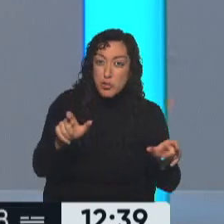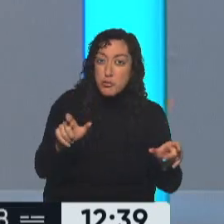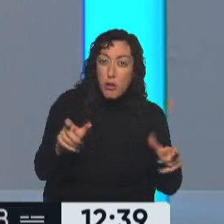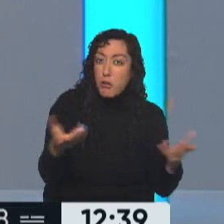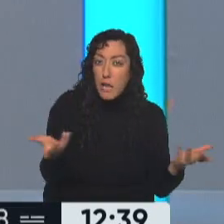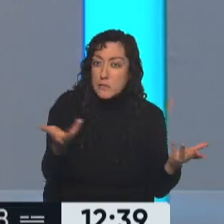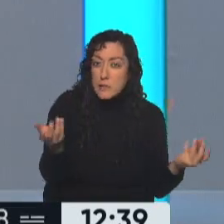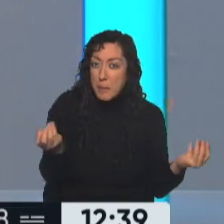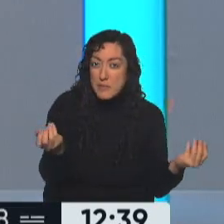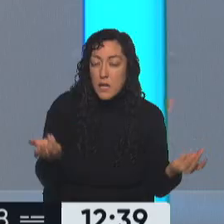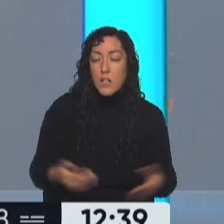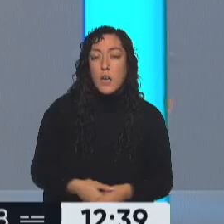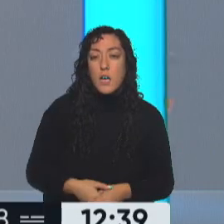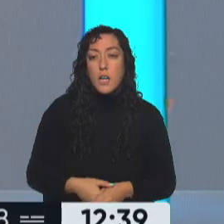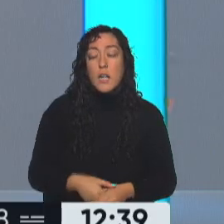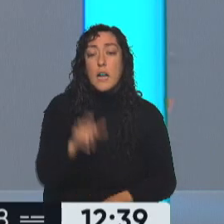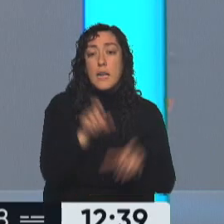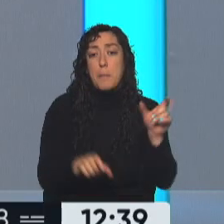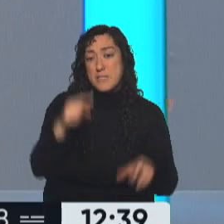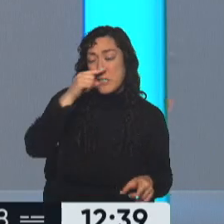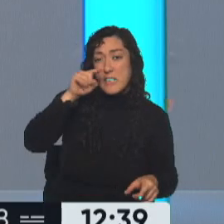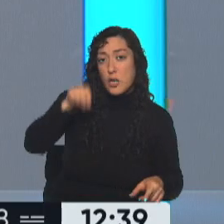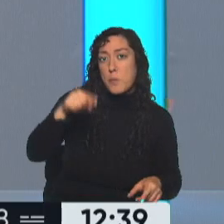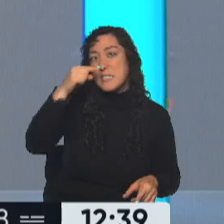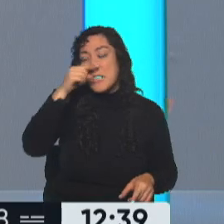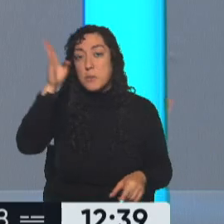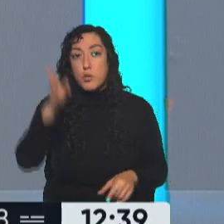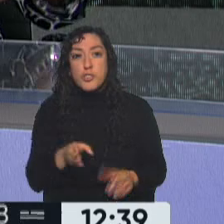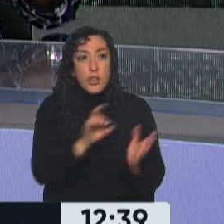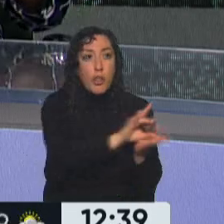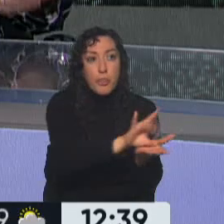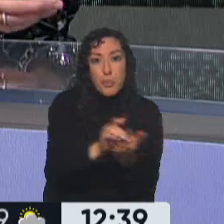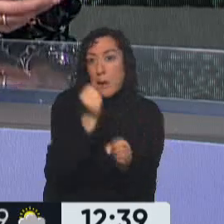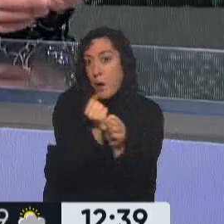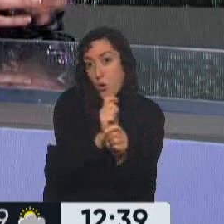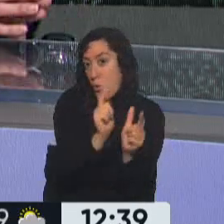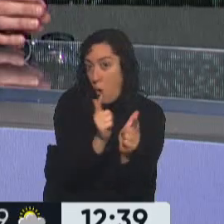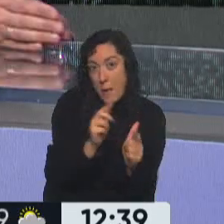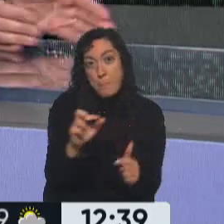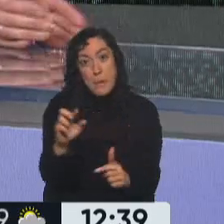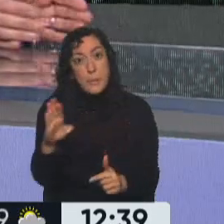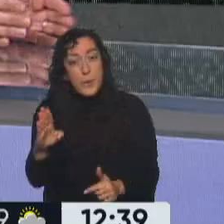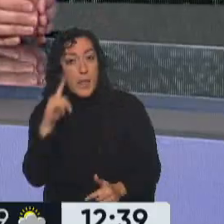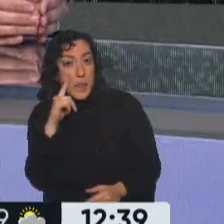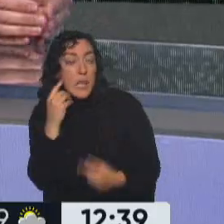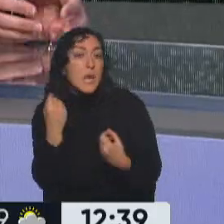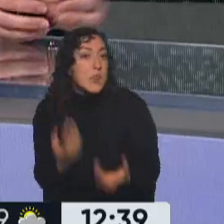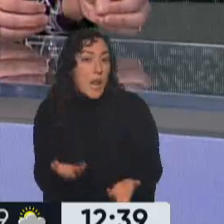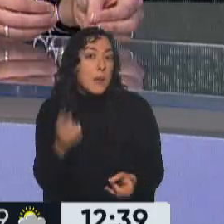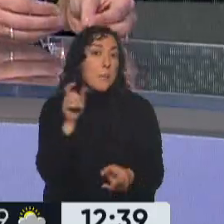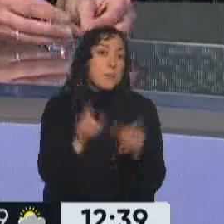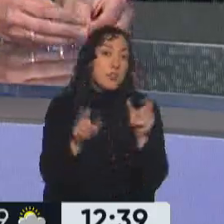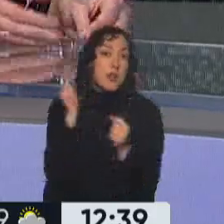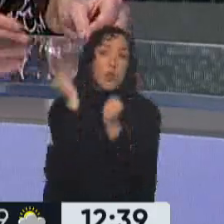gente que, No. que quedó afuera del 7,7% en el desempleo, Sí. estamos hablando del PBI también, de una economía que tampoco parece